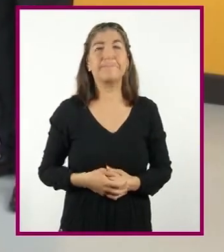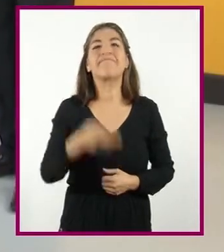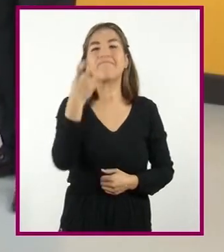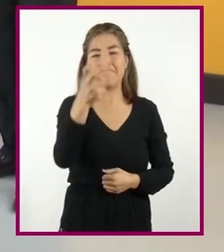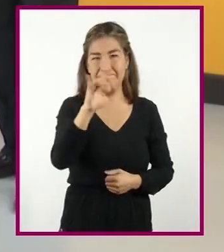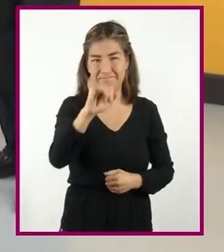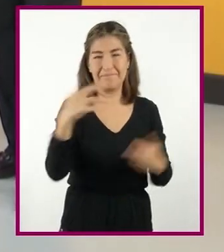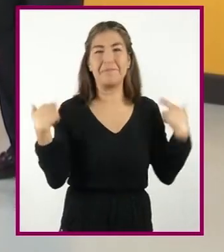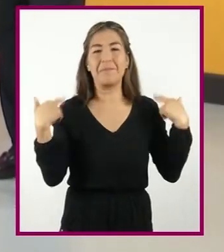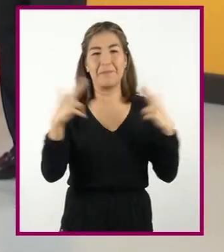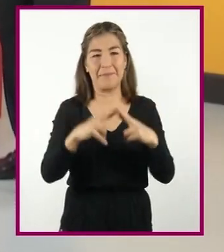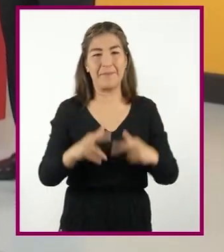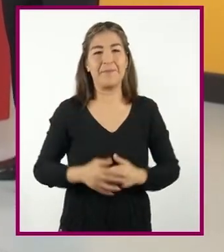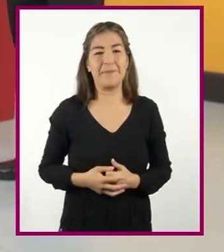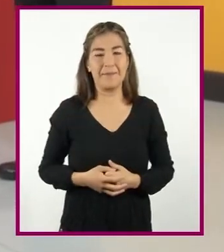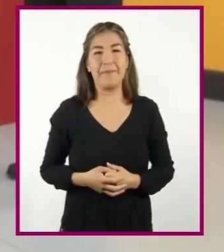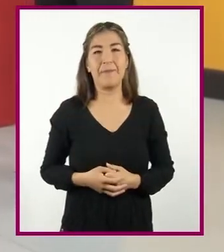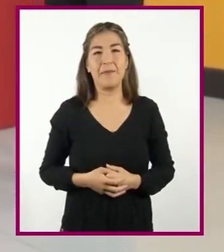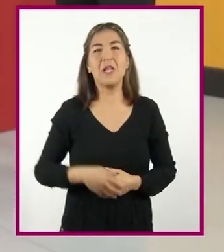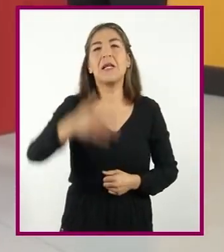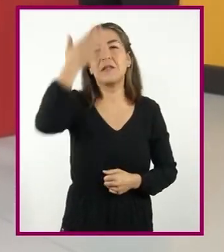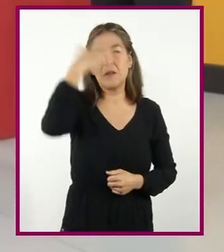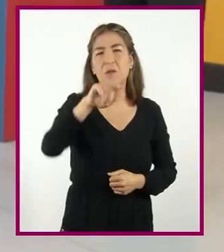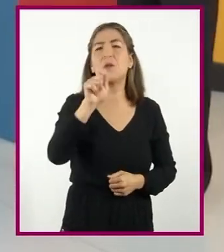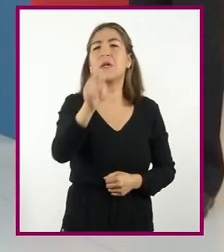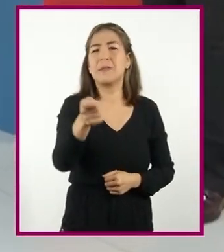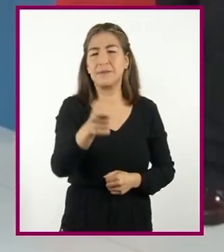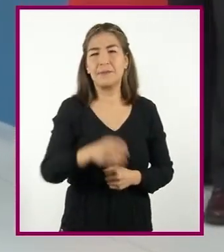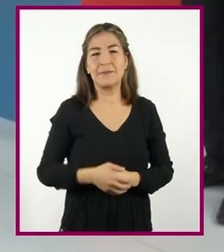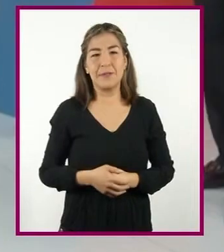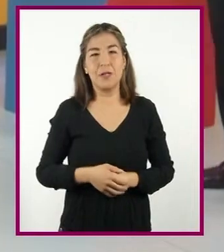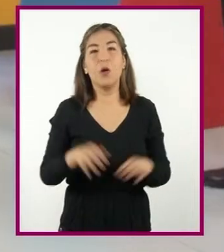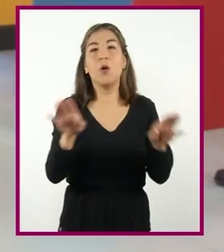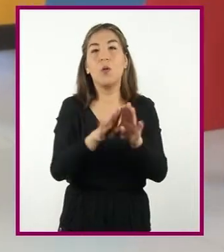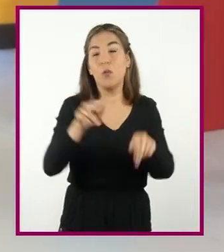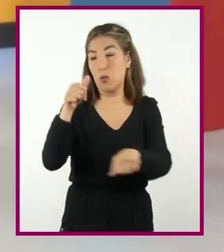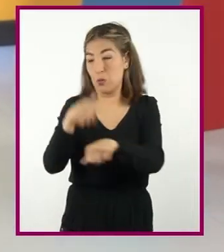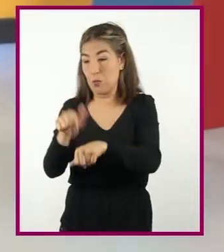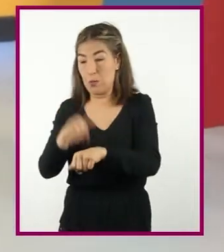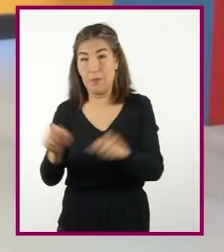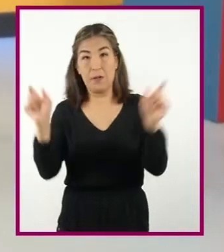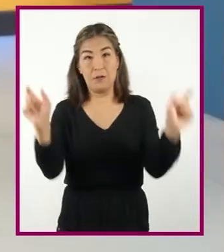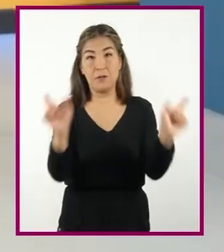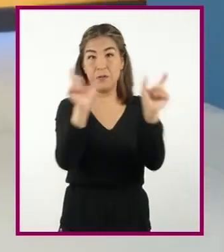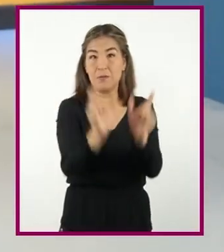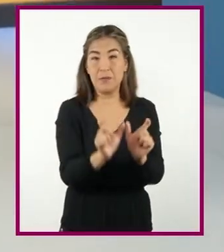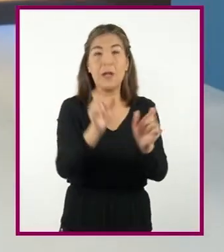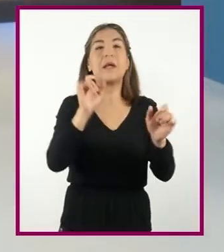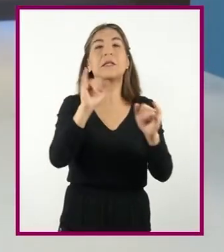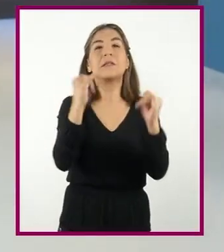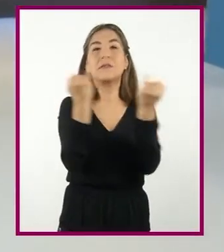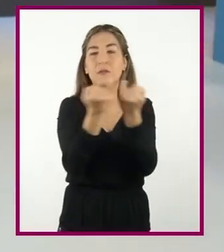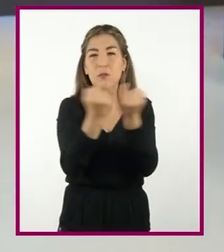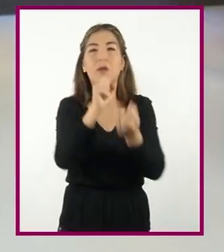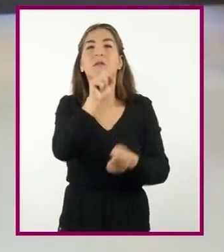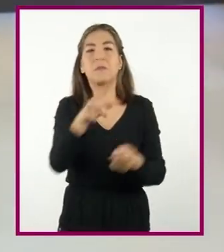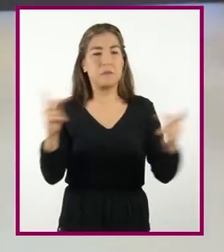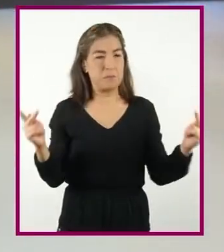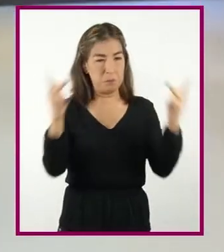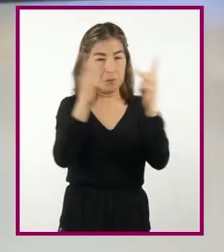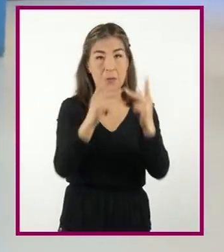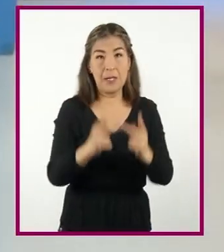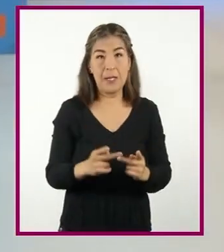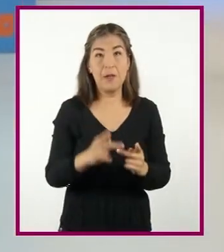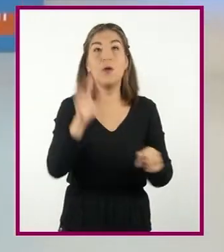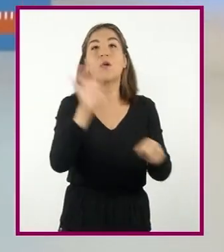Así es, maestro Mario. Sabemos que una razón es una relación entre dos magnitudes que son comparables entre sí. Por